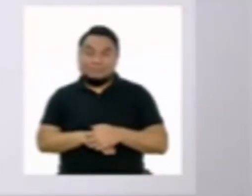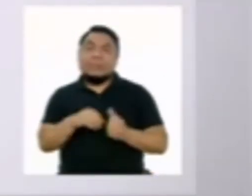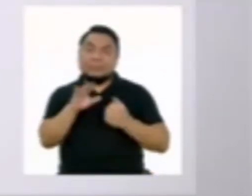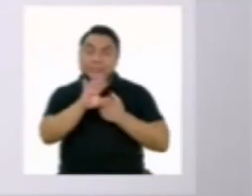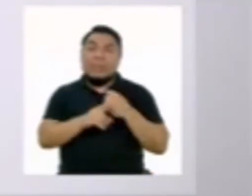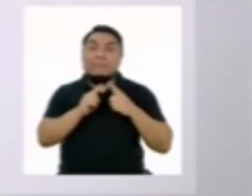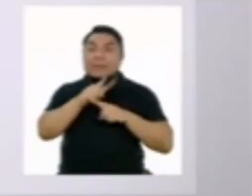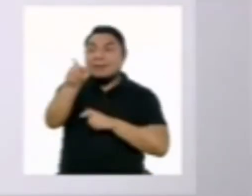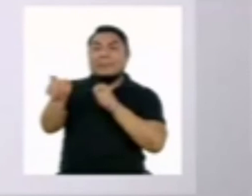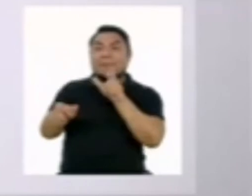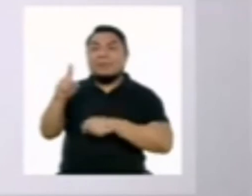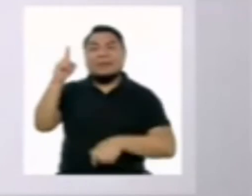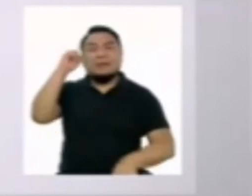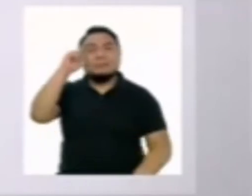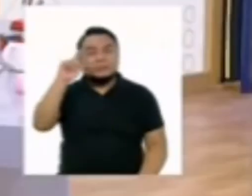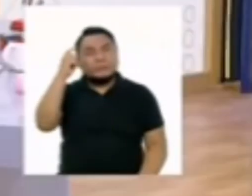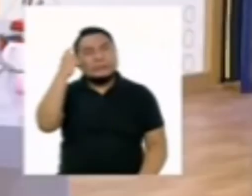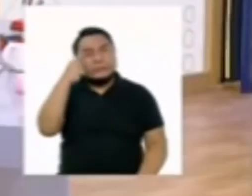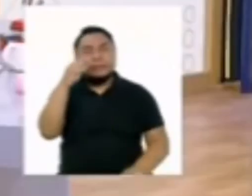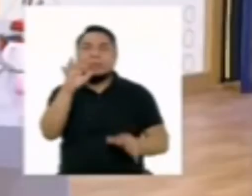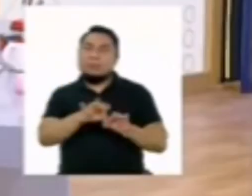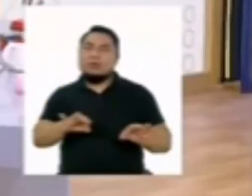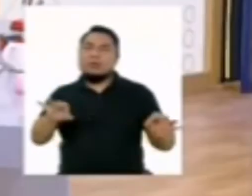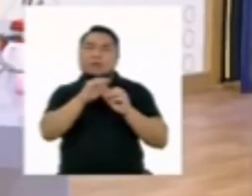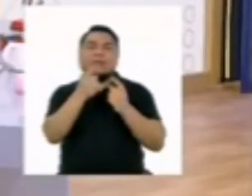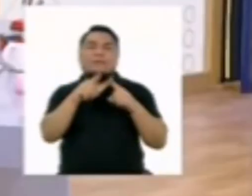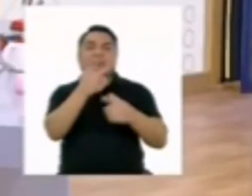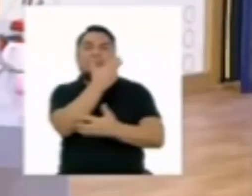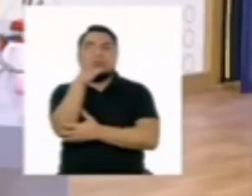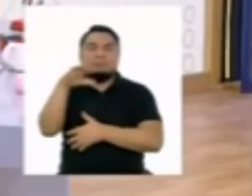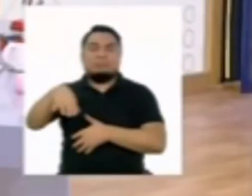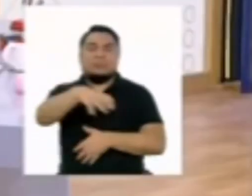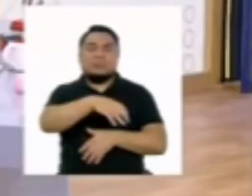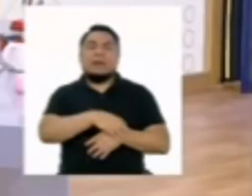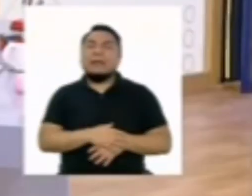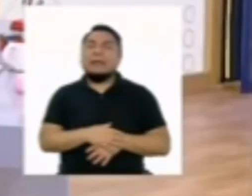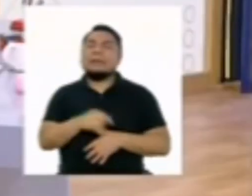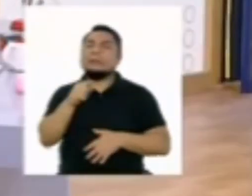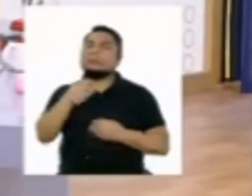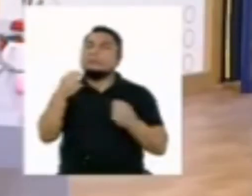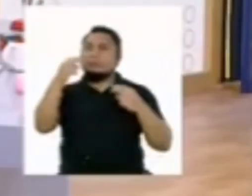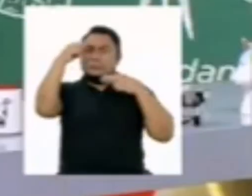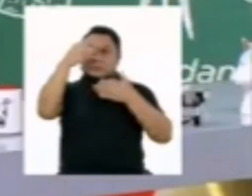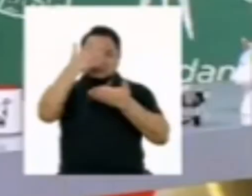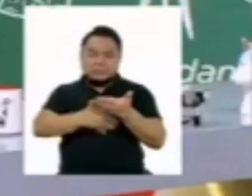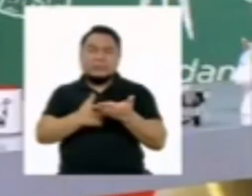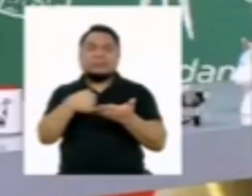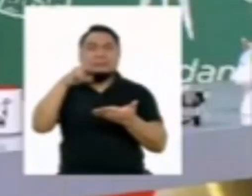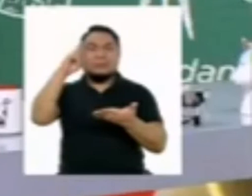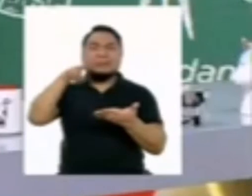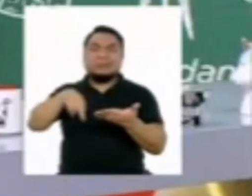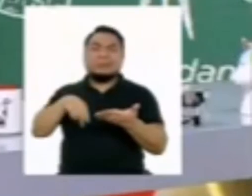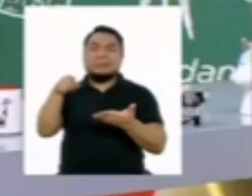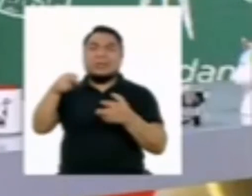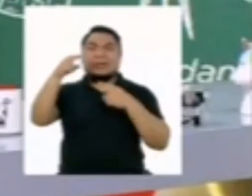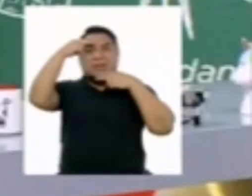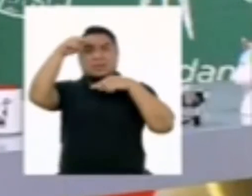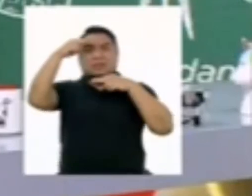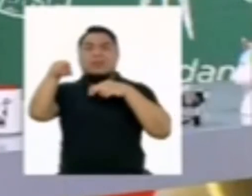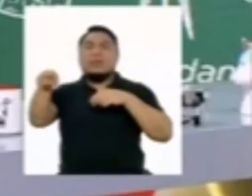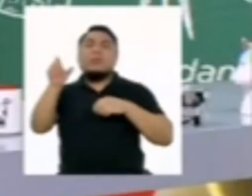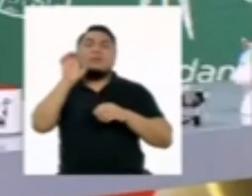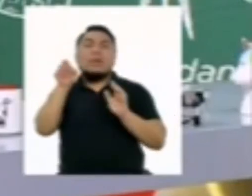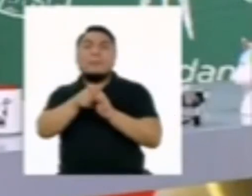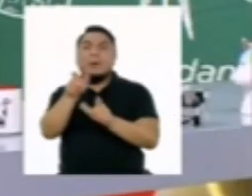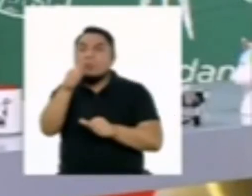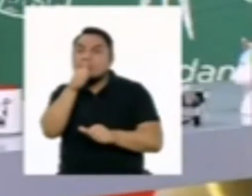aún de la importancia de la biodiversidad. Hay muchas noticias que he leído y que le dan la razón en eso. Estas noticias de tal ilegal,